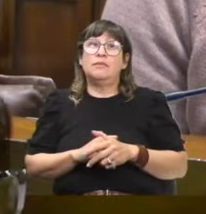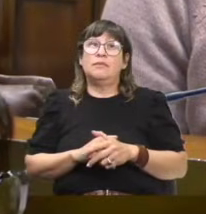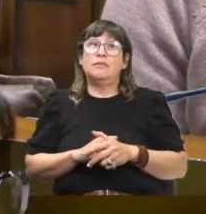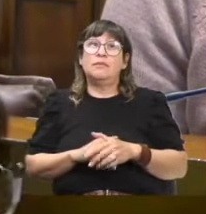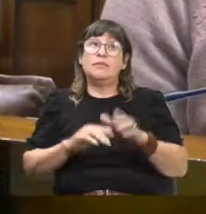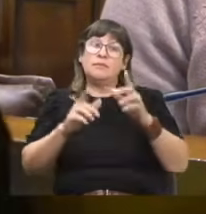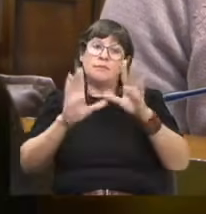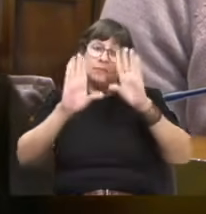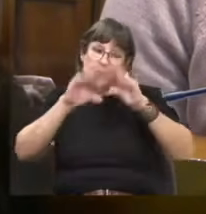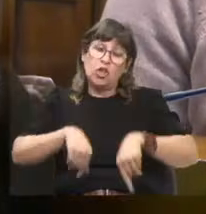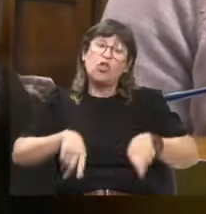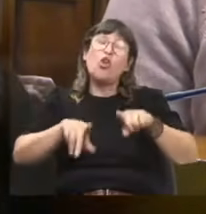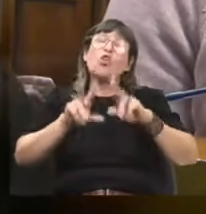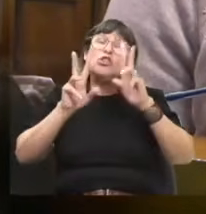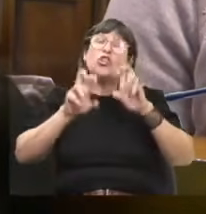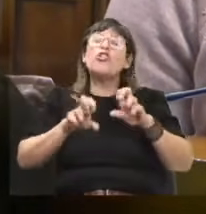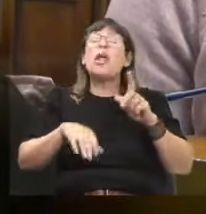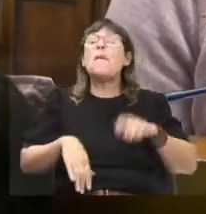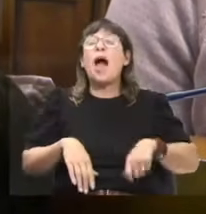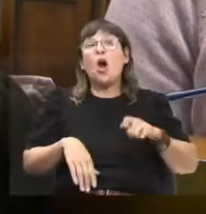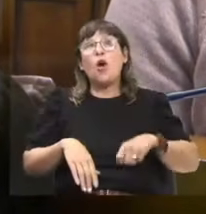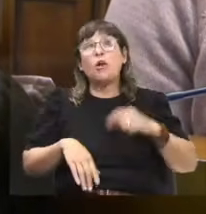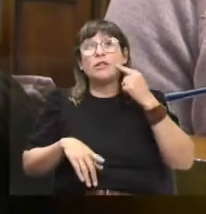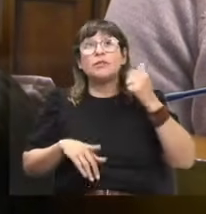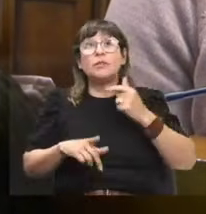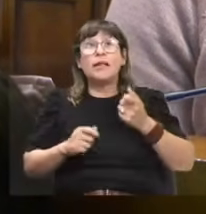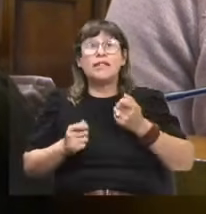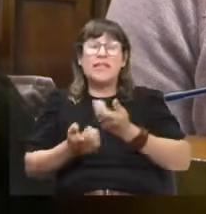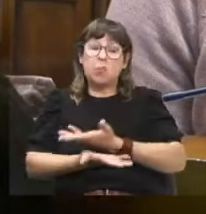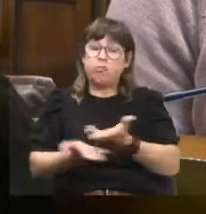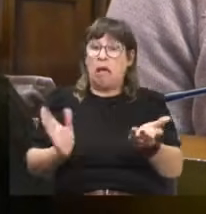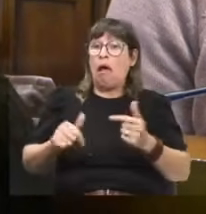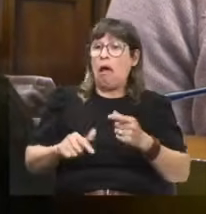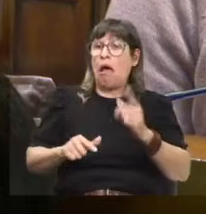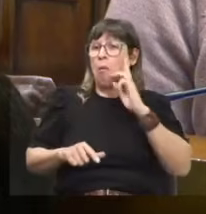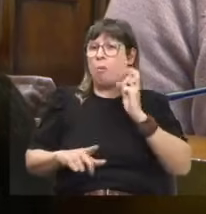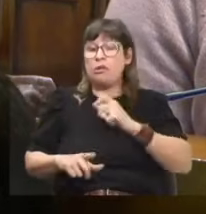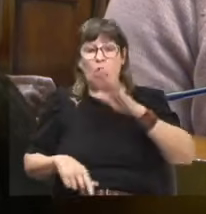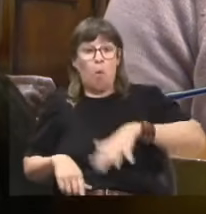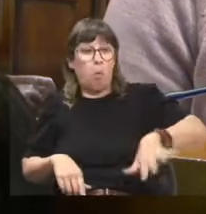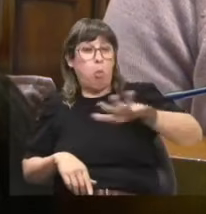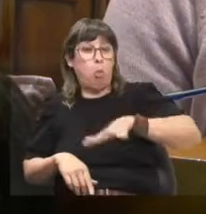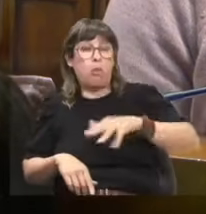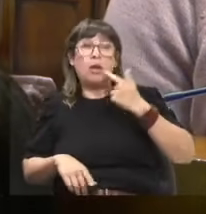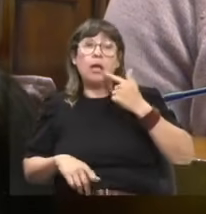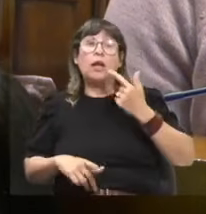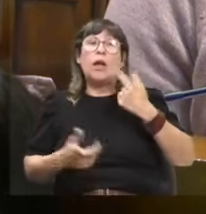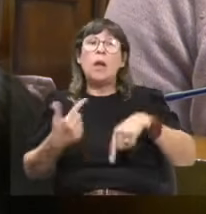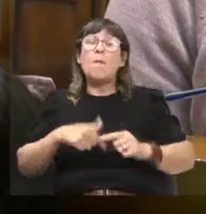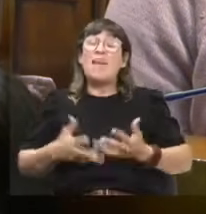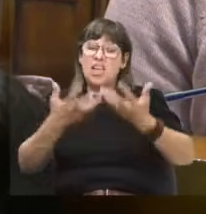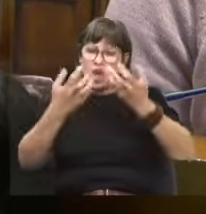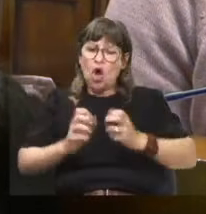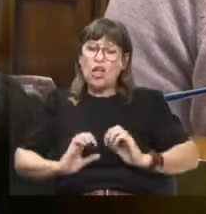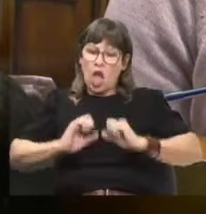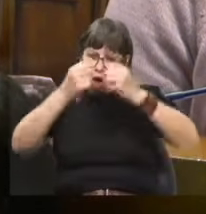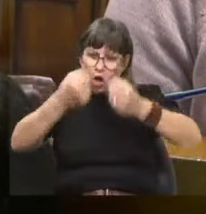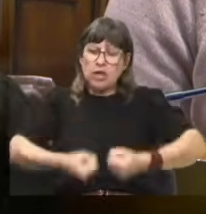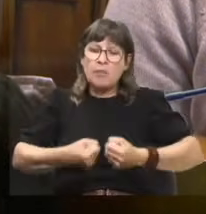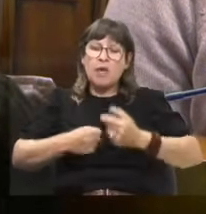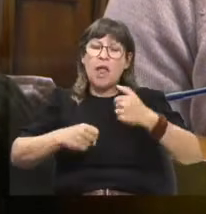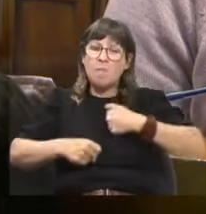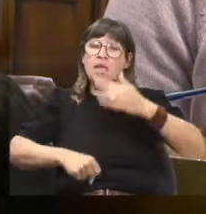todos estos temas jurídicos se exponían ante la opinión pública. Pero quiero reafirmar en mi responsabilidad de